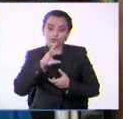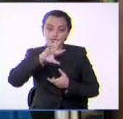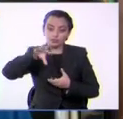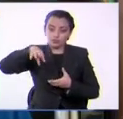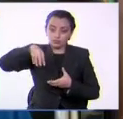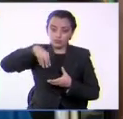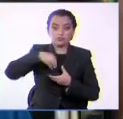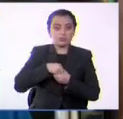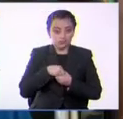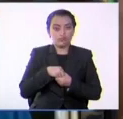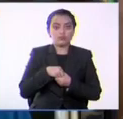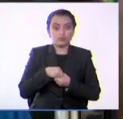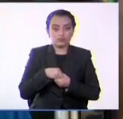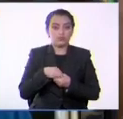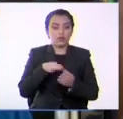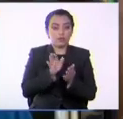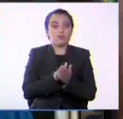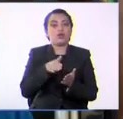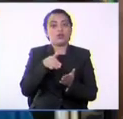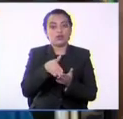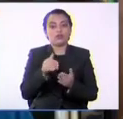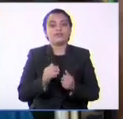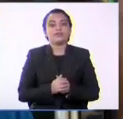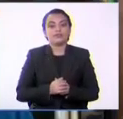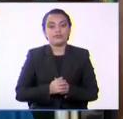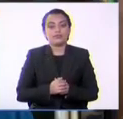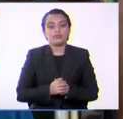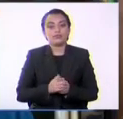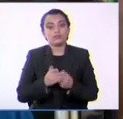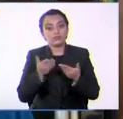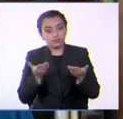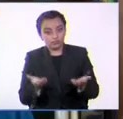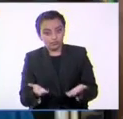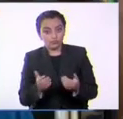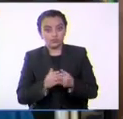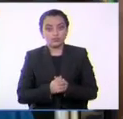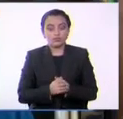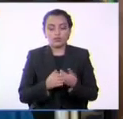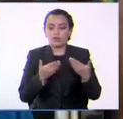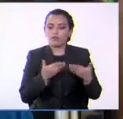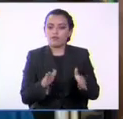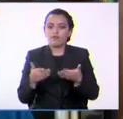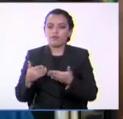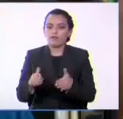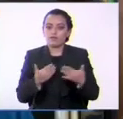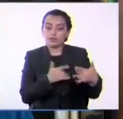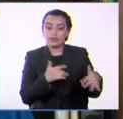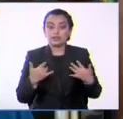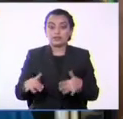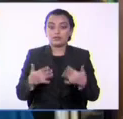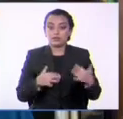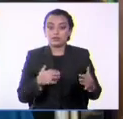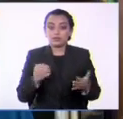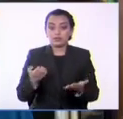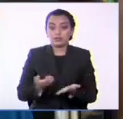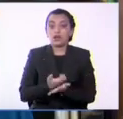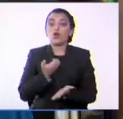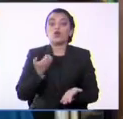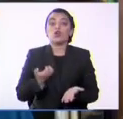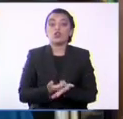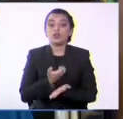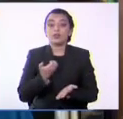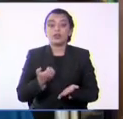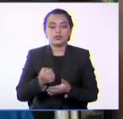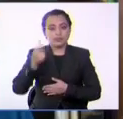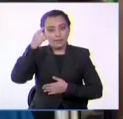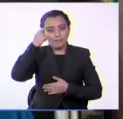instalan estos proyectos. Así también, las distintas actividades económicas las podemos pensar como